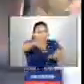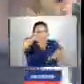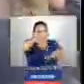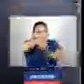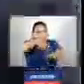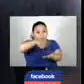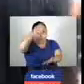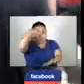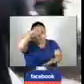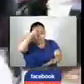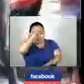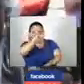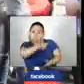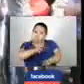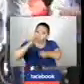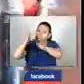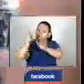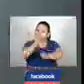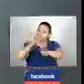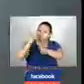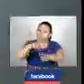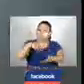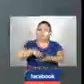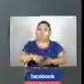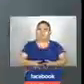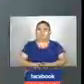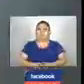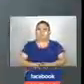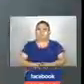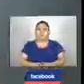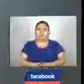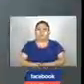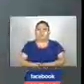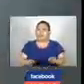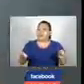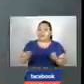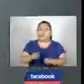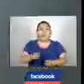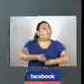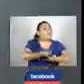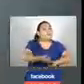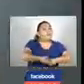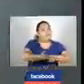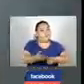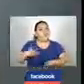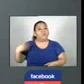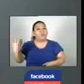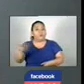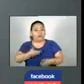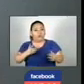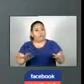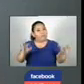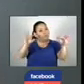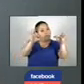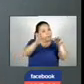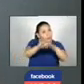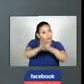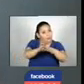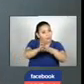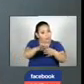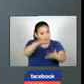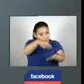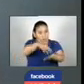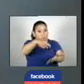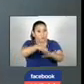en medio del inédito levantamiento popular del fin de semana. No queda en palabras. Nosotros tenemos muchos vínculos con el